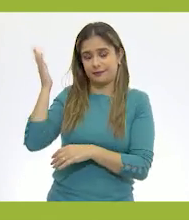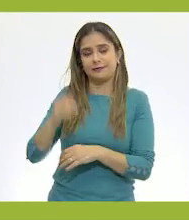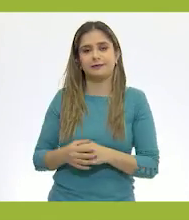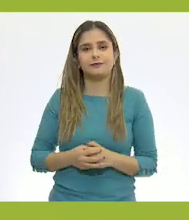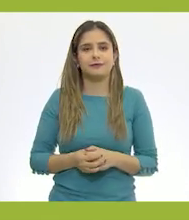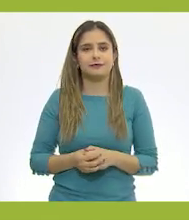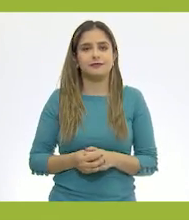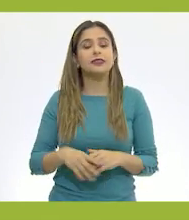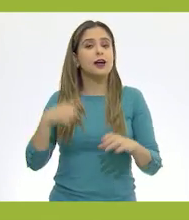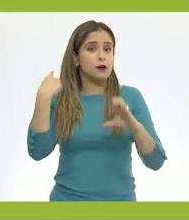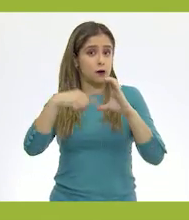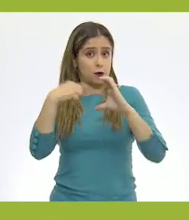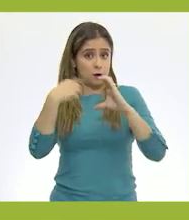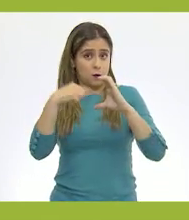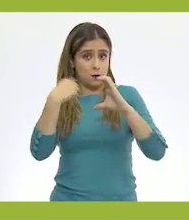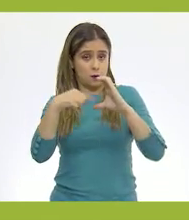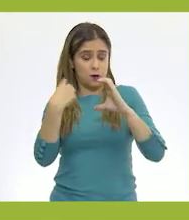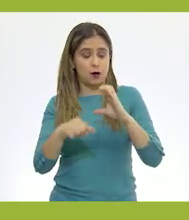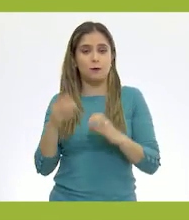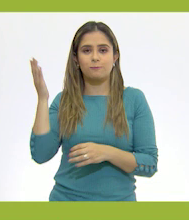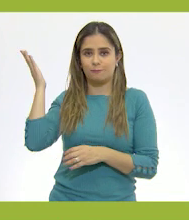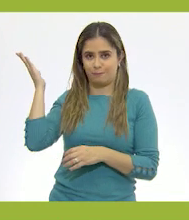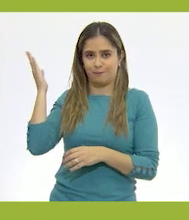sep.gov.mx. Correo